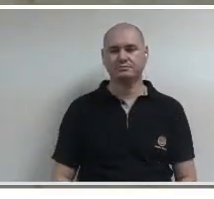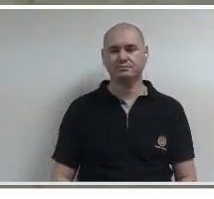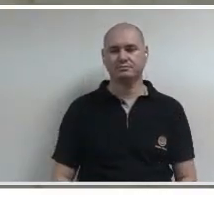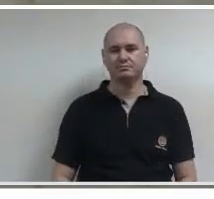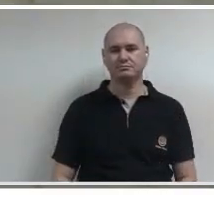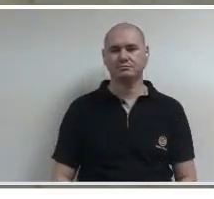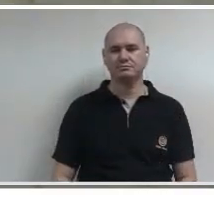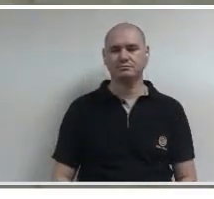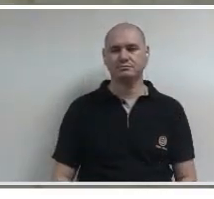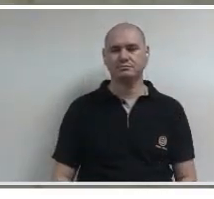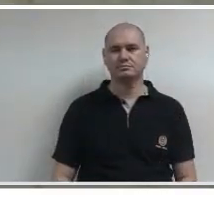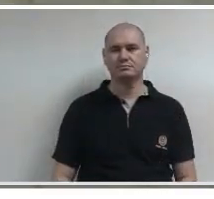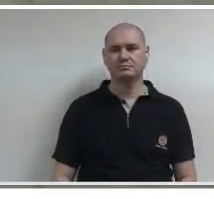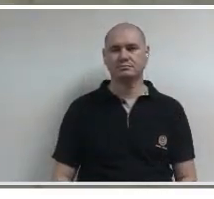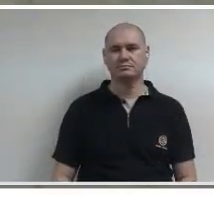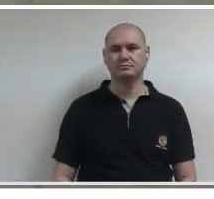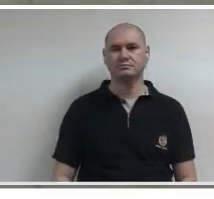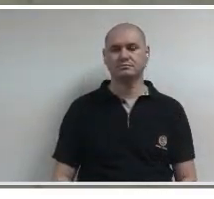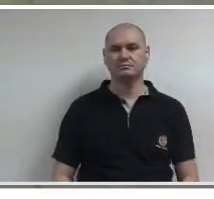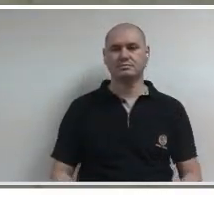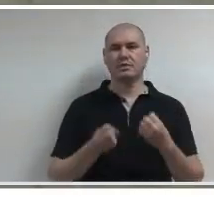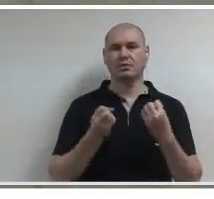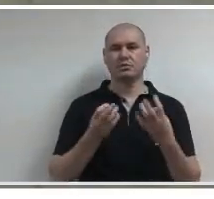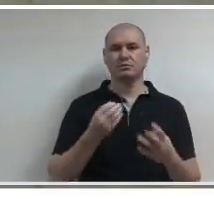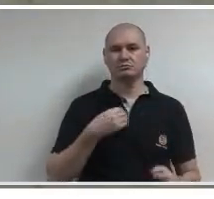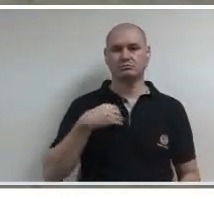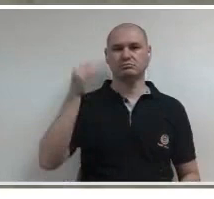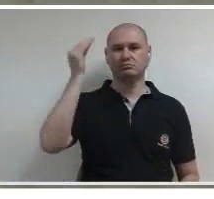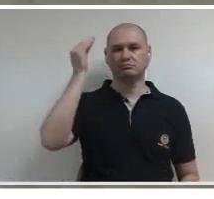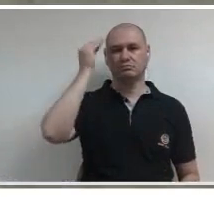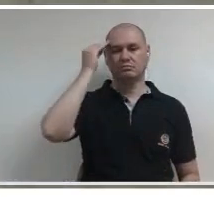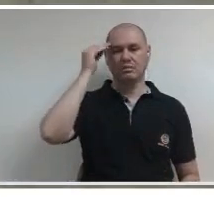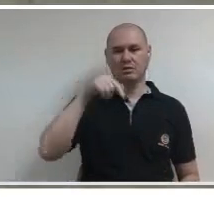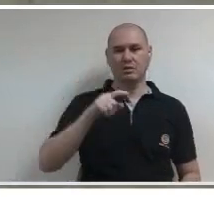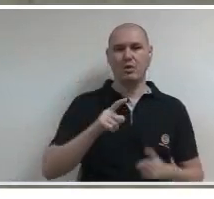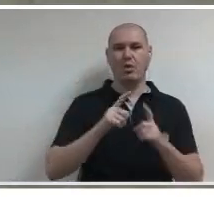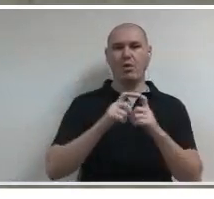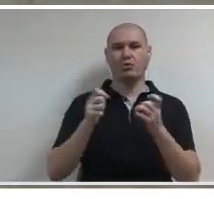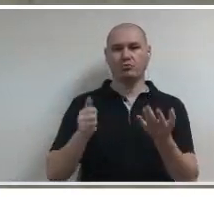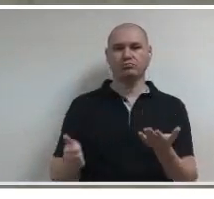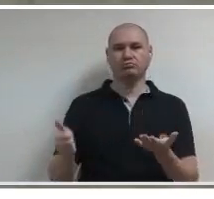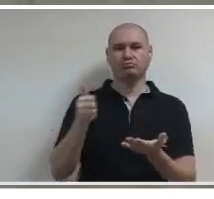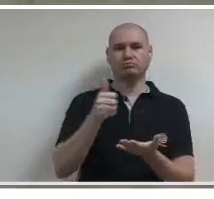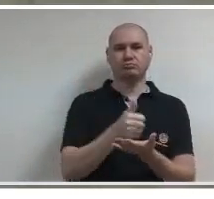la moña, muy. Pues yo, ya en Guajangua, a ver, ya voy a comer copatía.